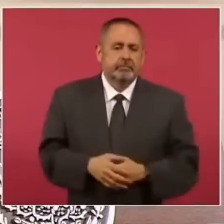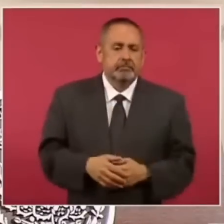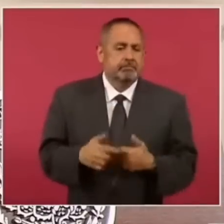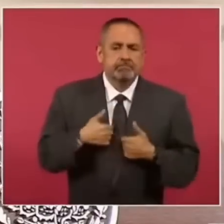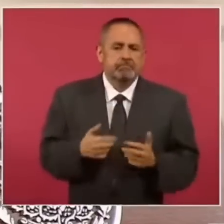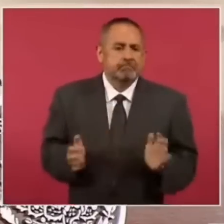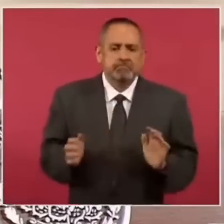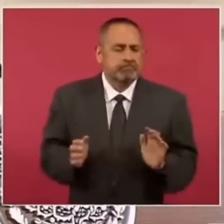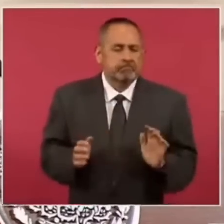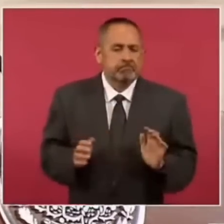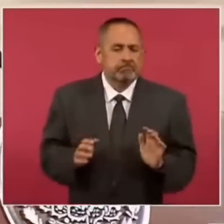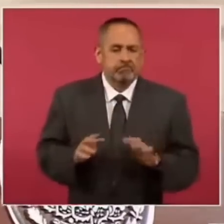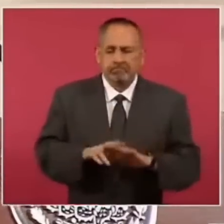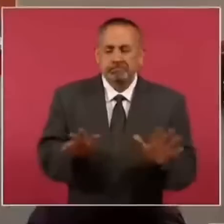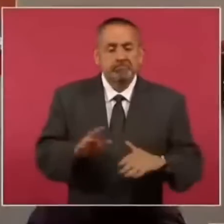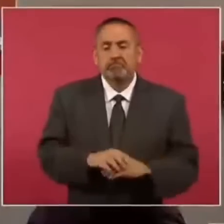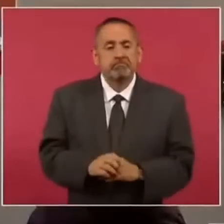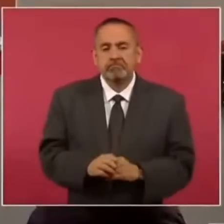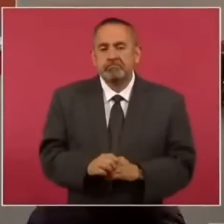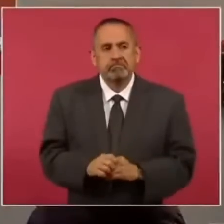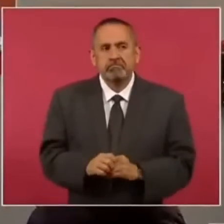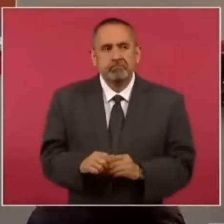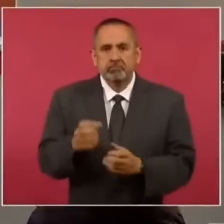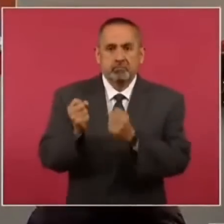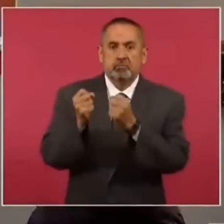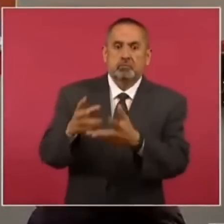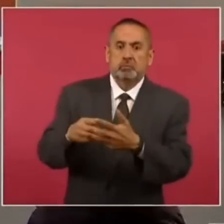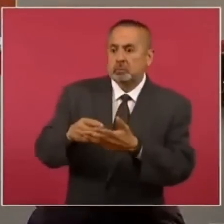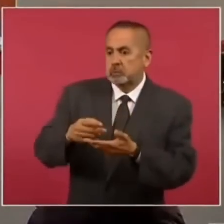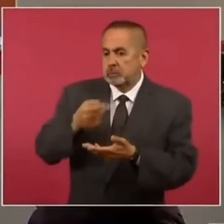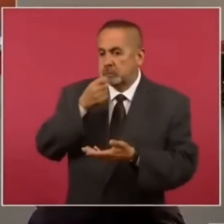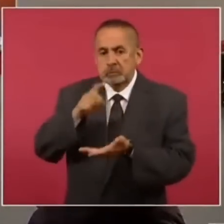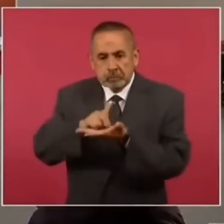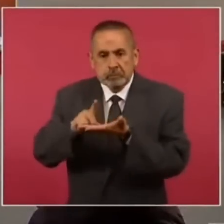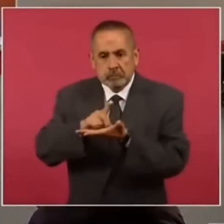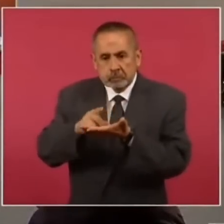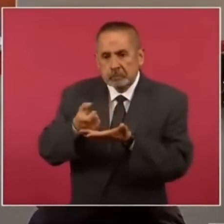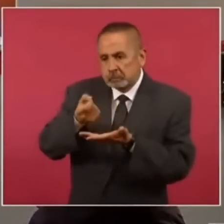Nosotros aquí no tenemos eso,